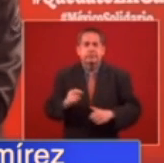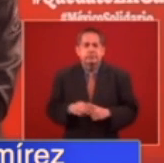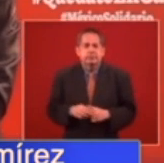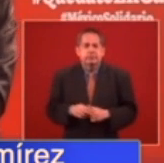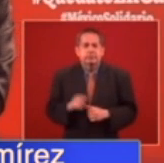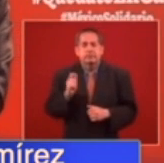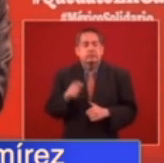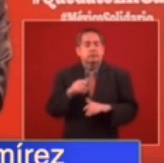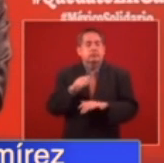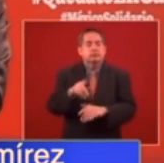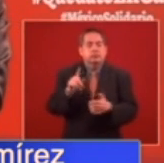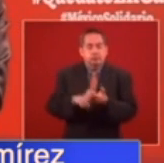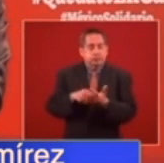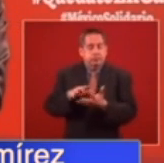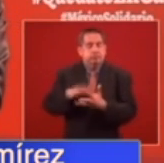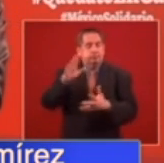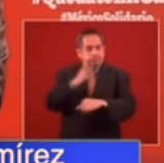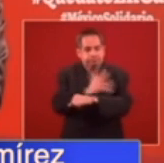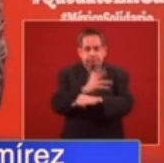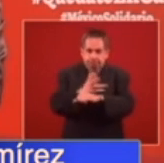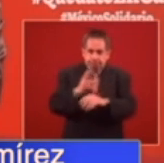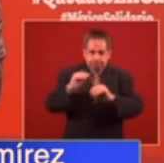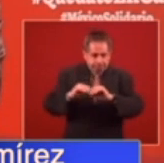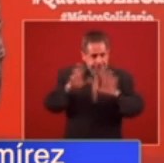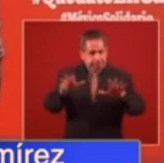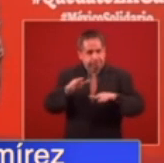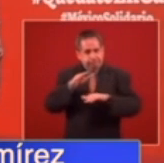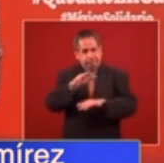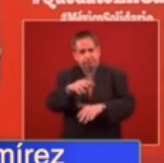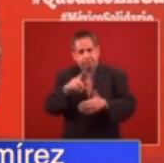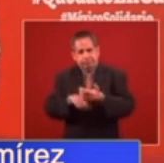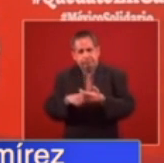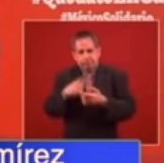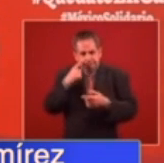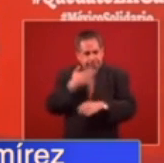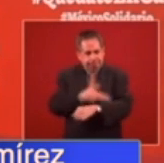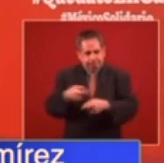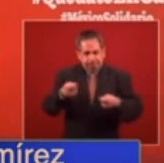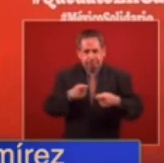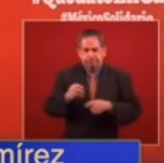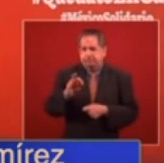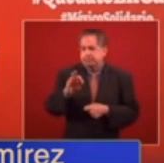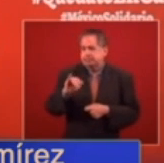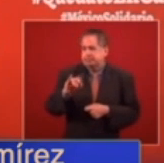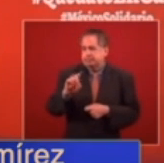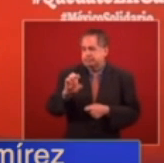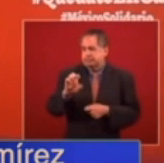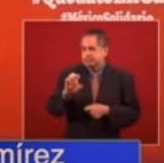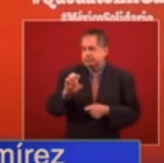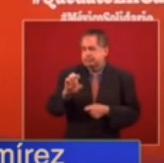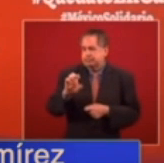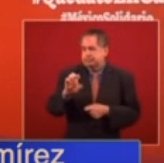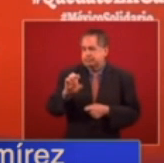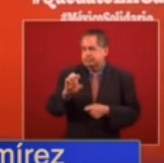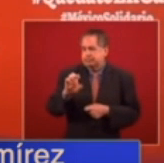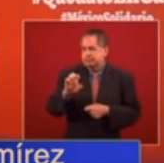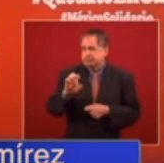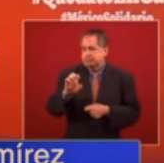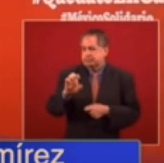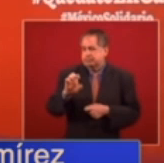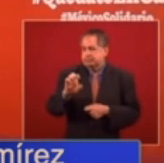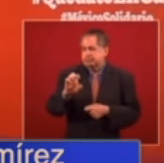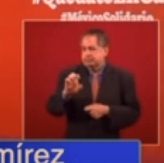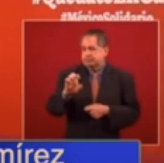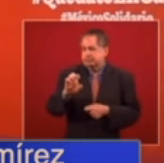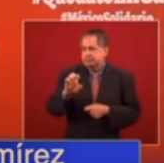tenía que ver con una mayor transparencia en el manejo de los fideicomisos. Además de esta iniciativa que